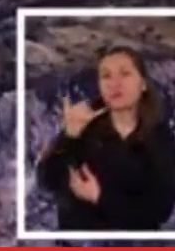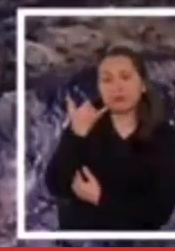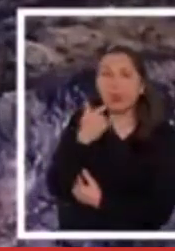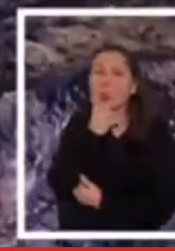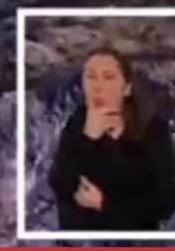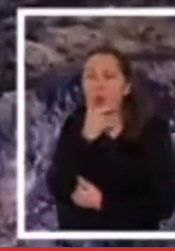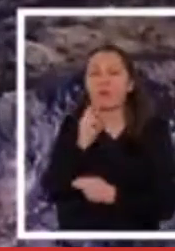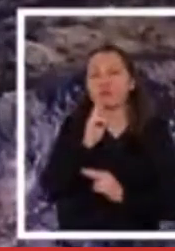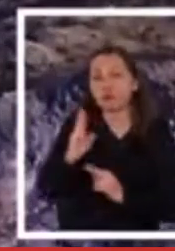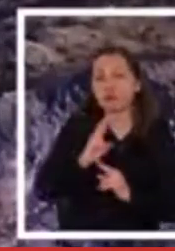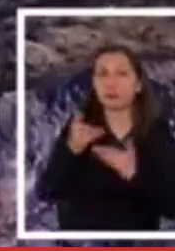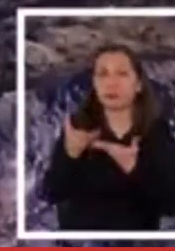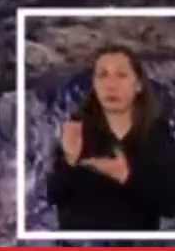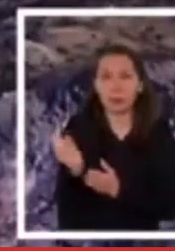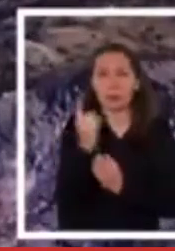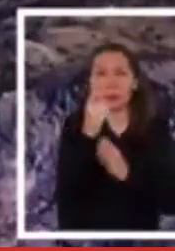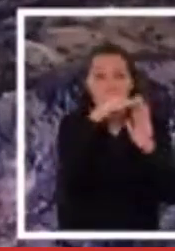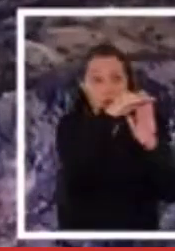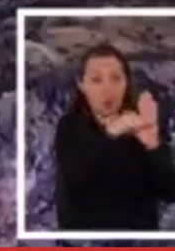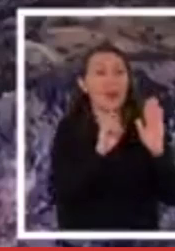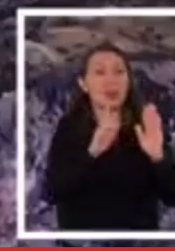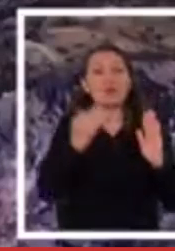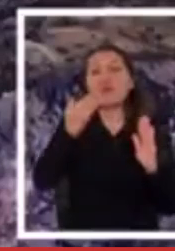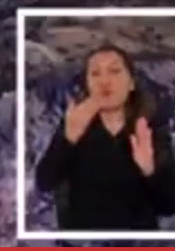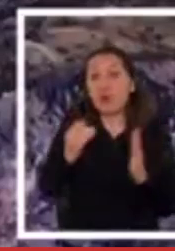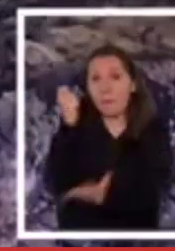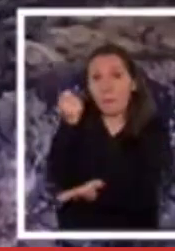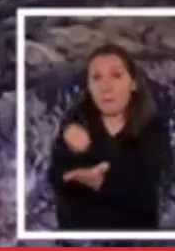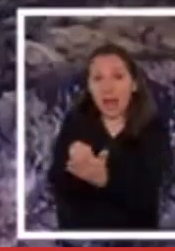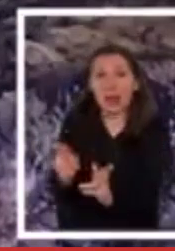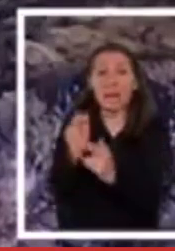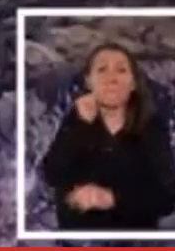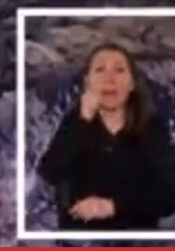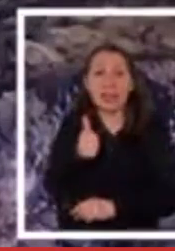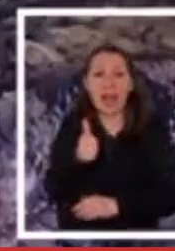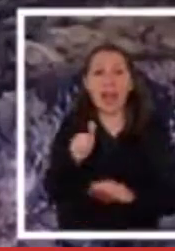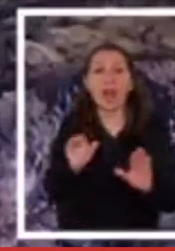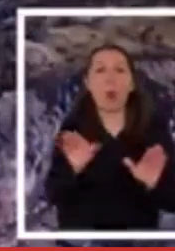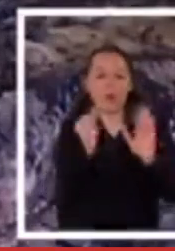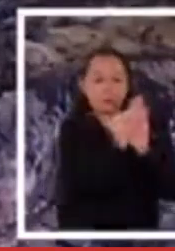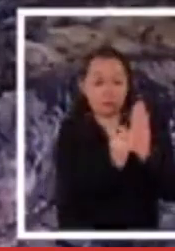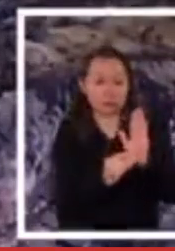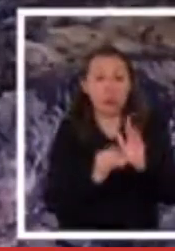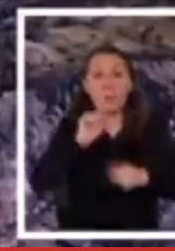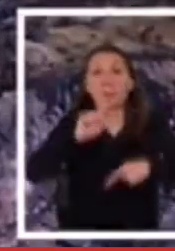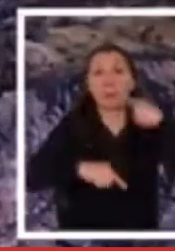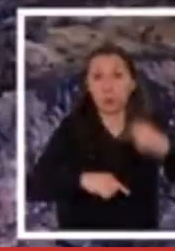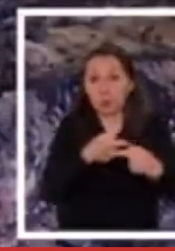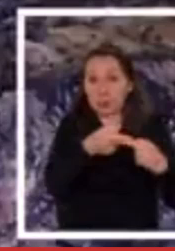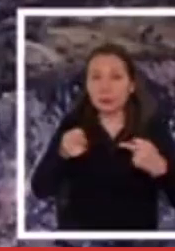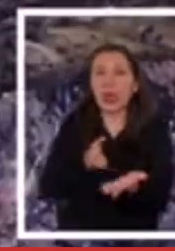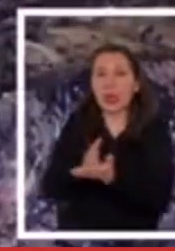y como hemos dicho anteriormente la primera nómina del pago del Bono de recuperación se cierra el día de mañana para que a partir de la próxima semana